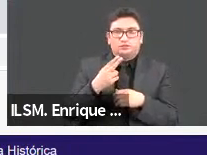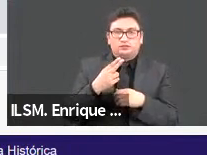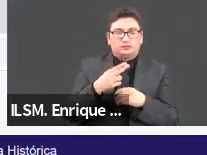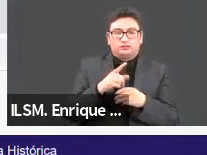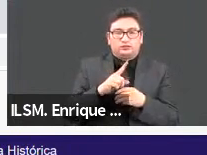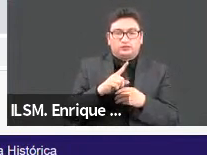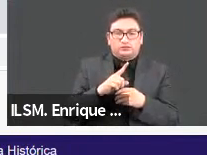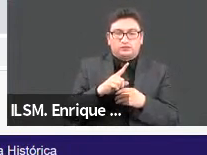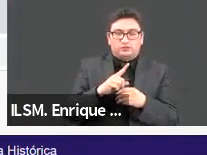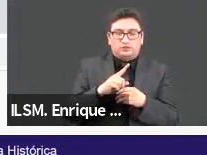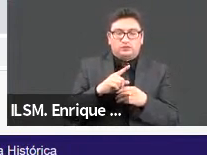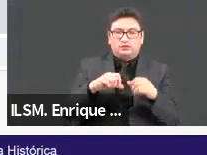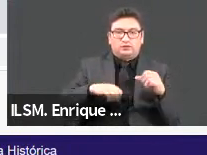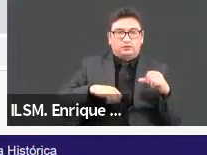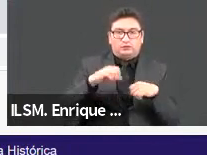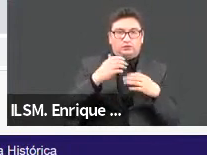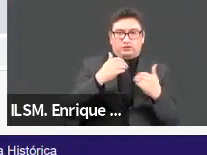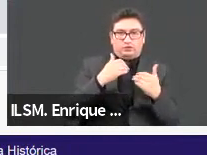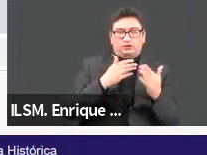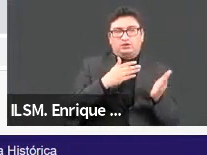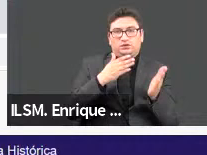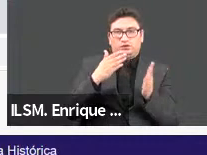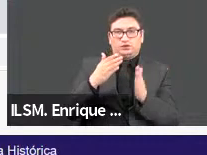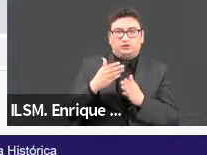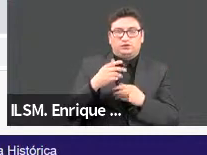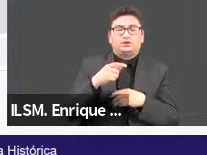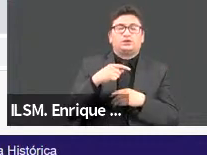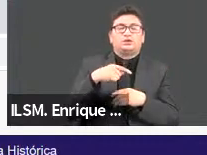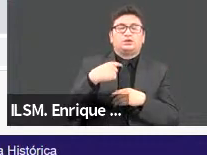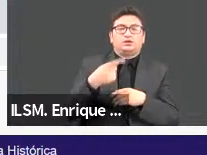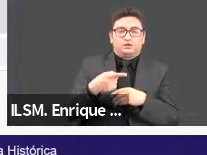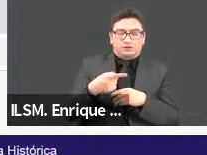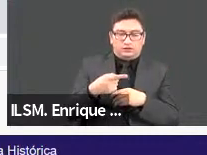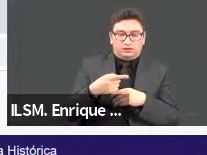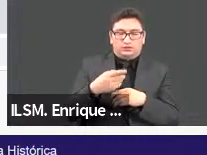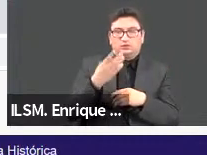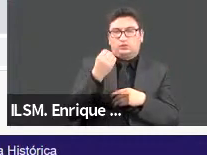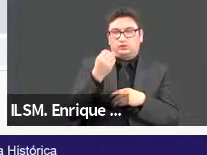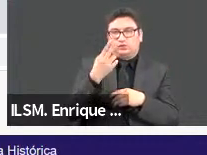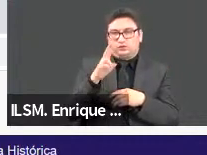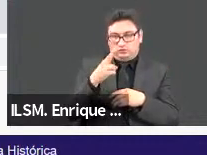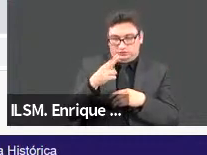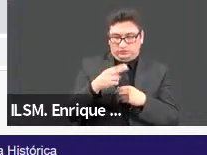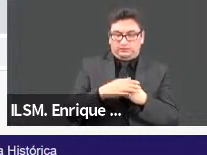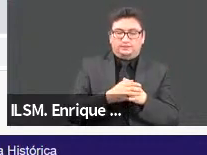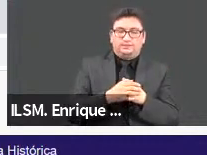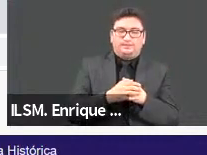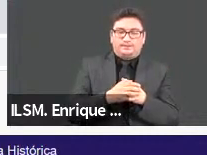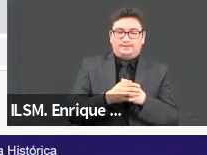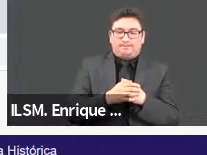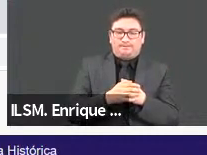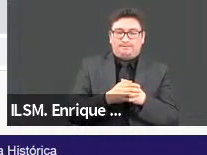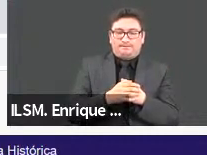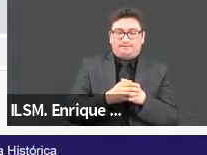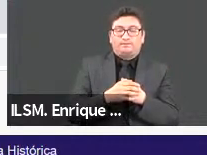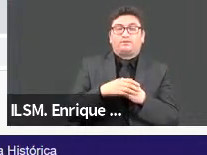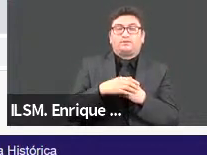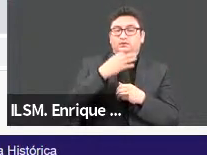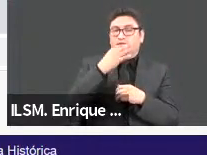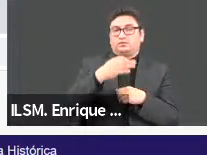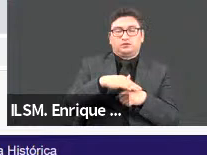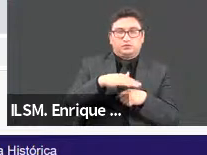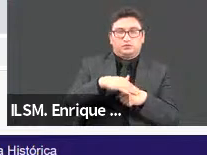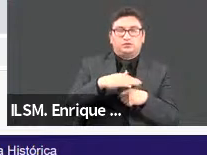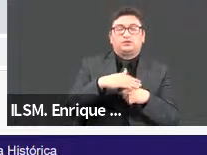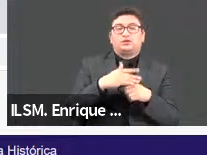tenemos actividades, pero sería el martes 9 de noviembre. Y también quiero comentarles que